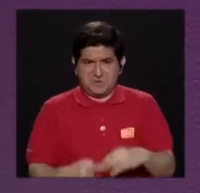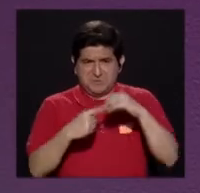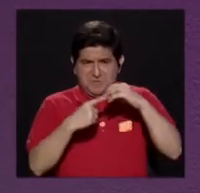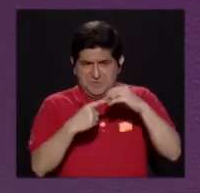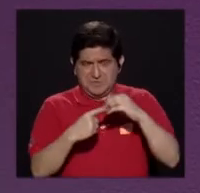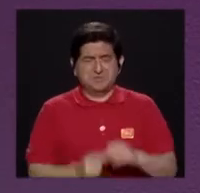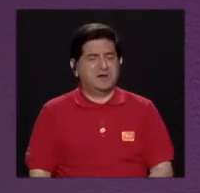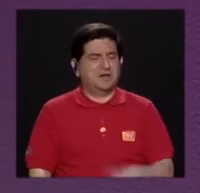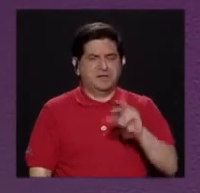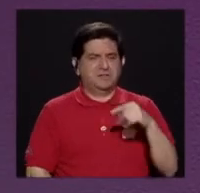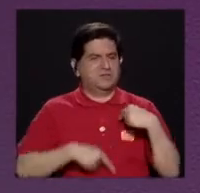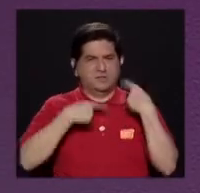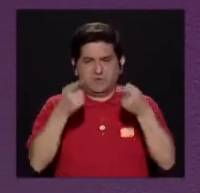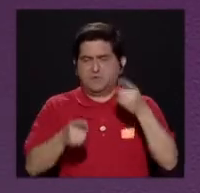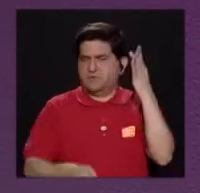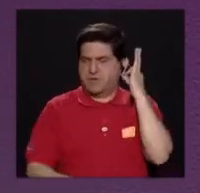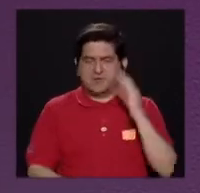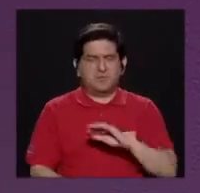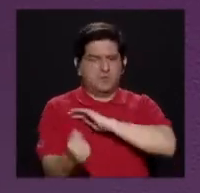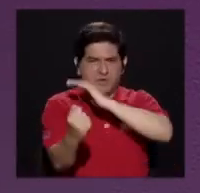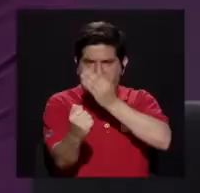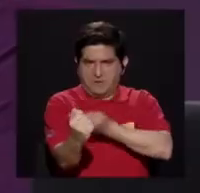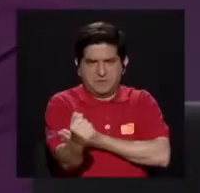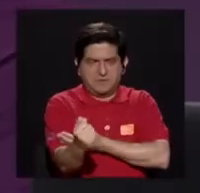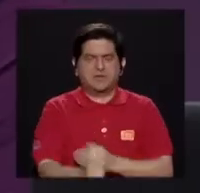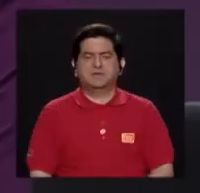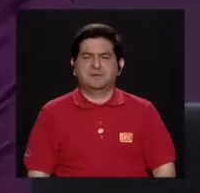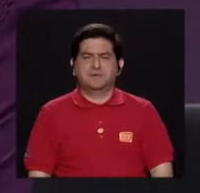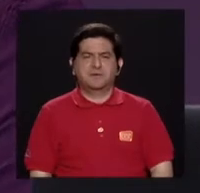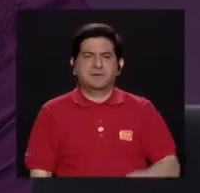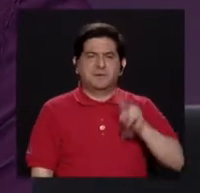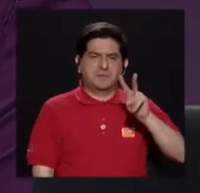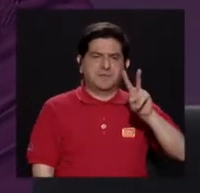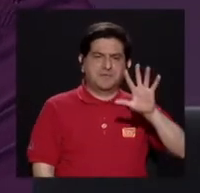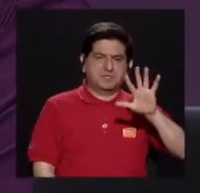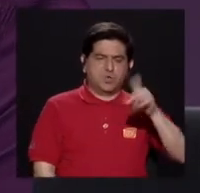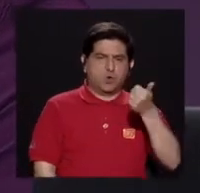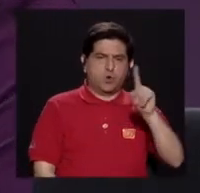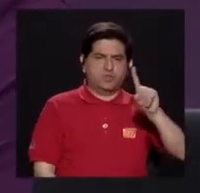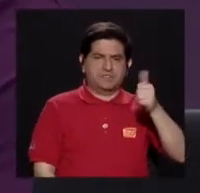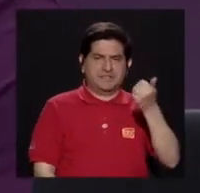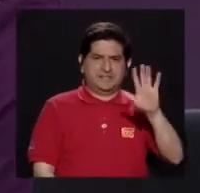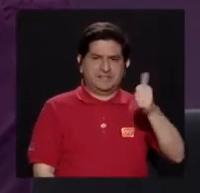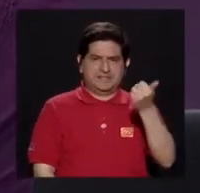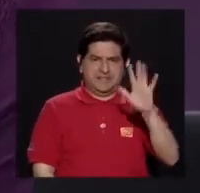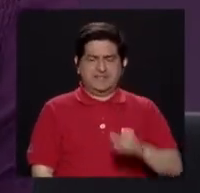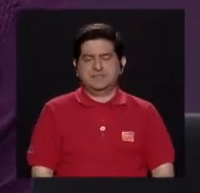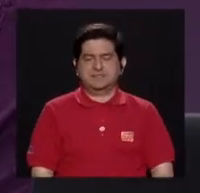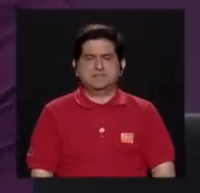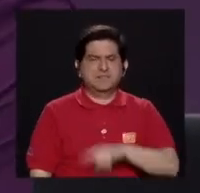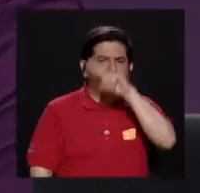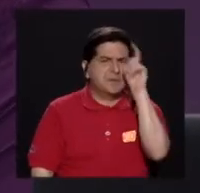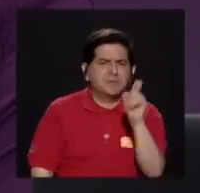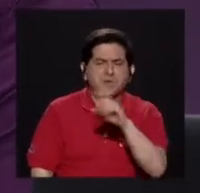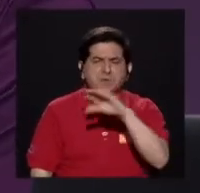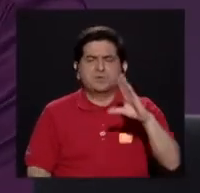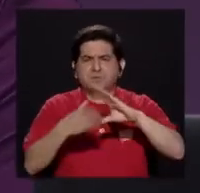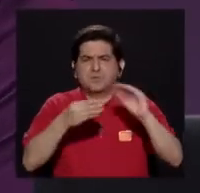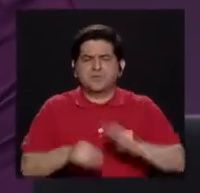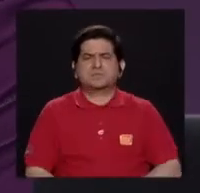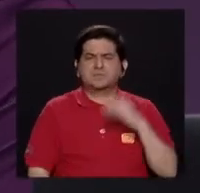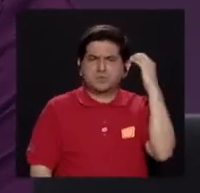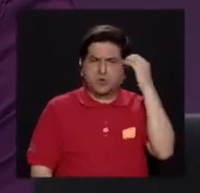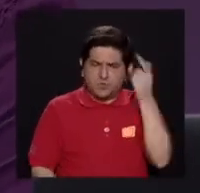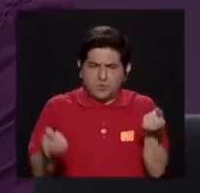de llevar a mujeres a los puestos de poder. 2511 1515 para sus preguntas, comentarios. Usted díganos qué opina de lo que